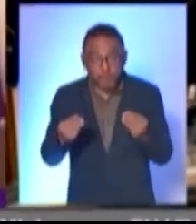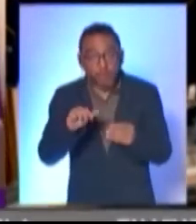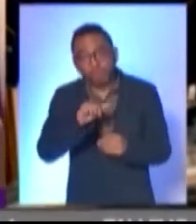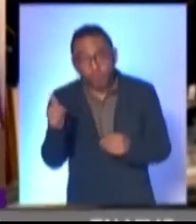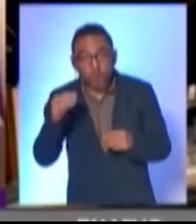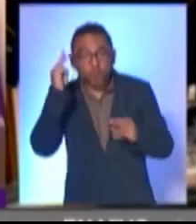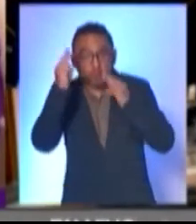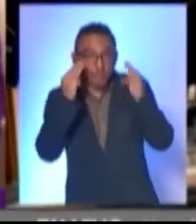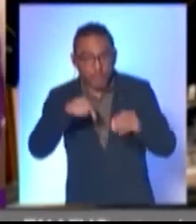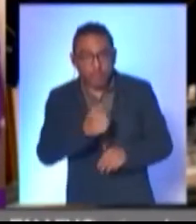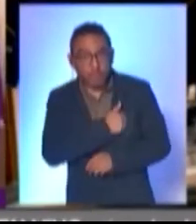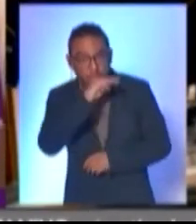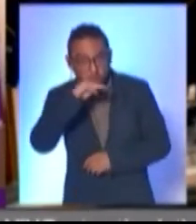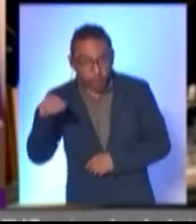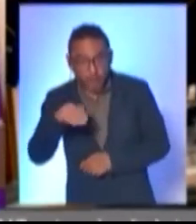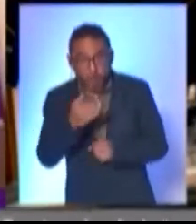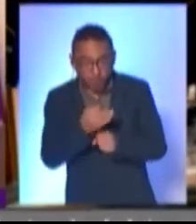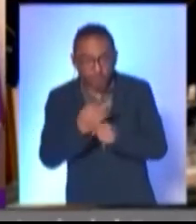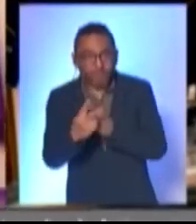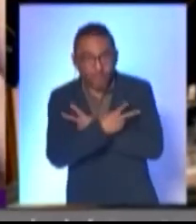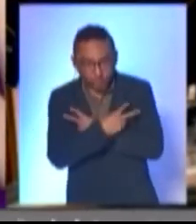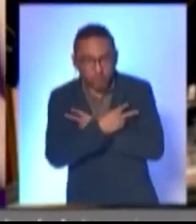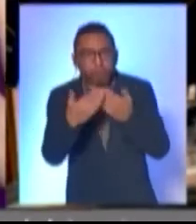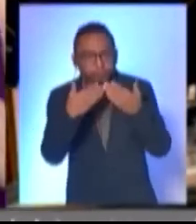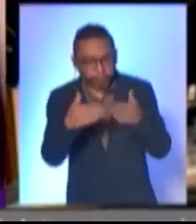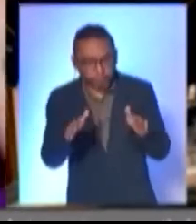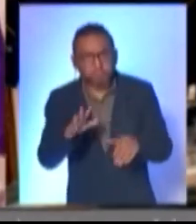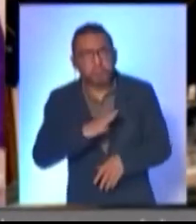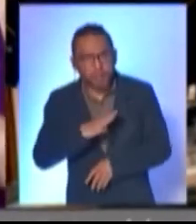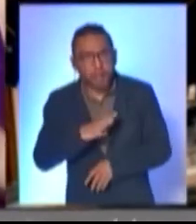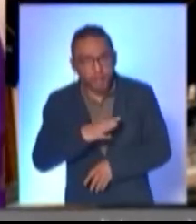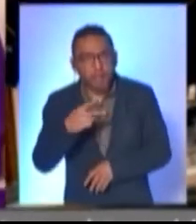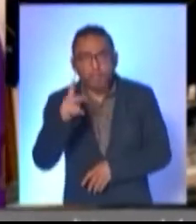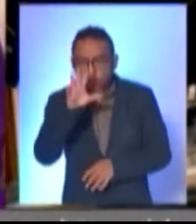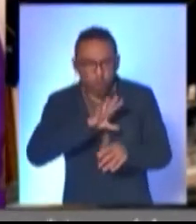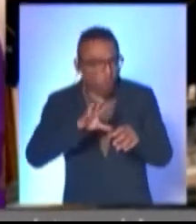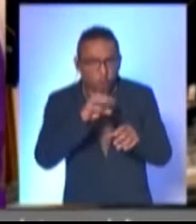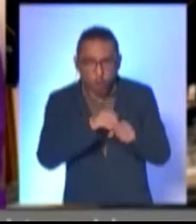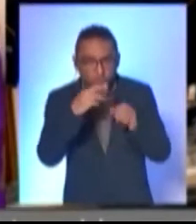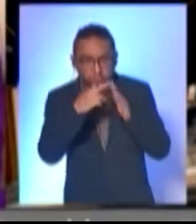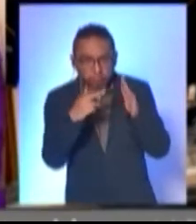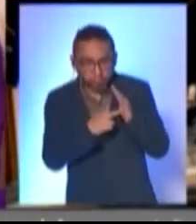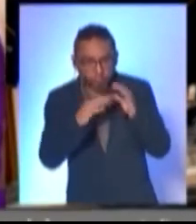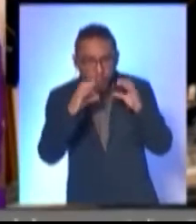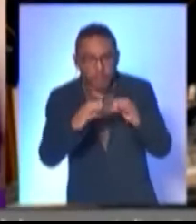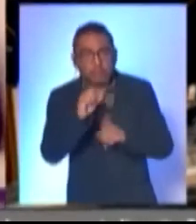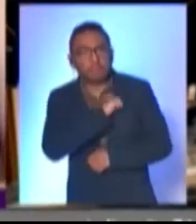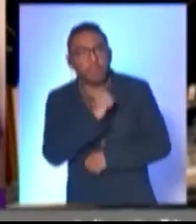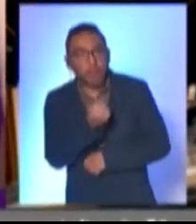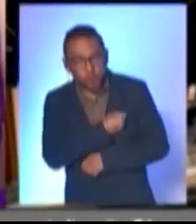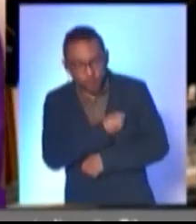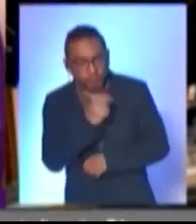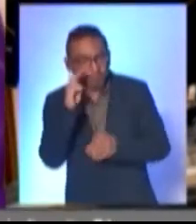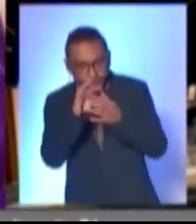se mantienen abiertos en esta temporada de vacaciones. Eso sí, con todas las medidas sanitarias. Bien, aquí la